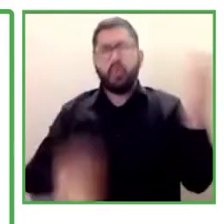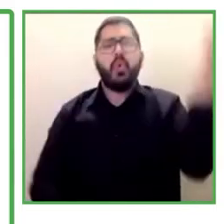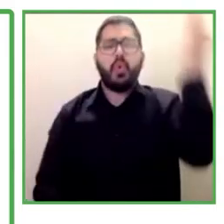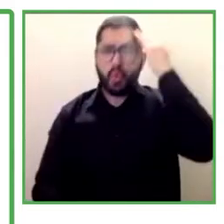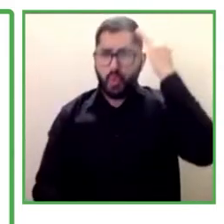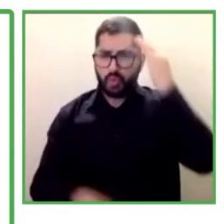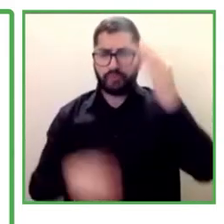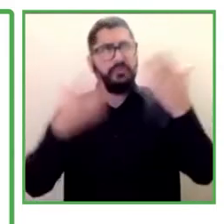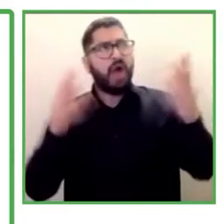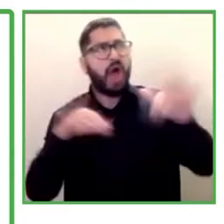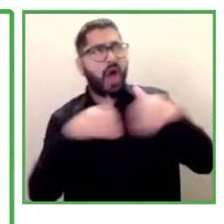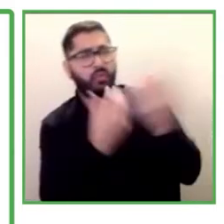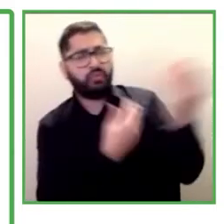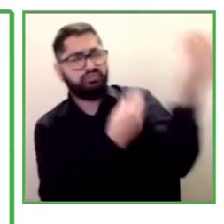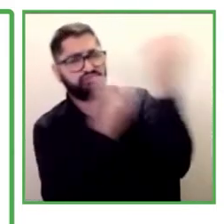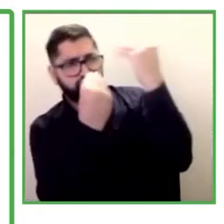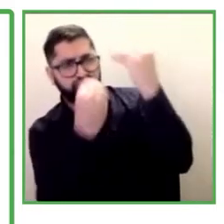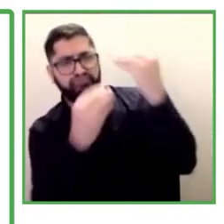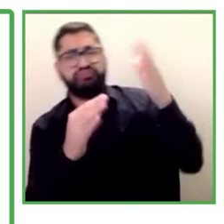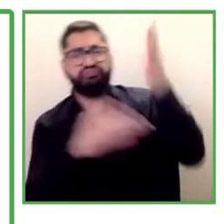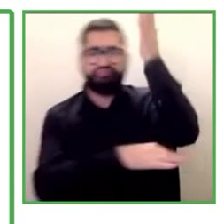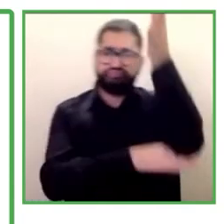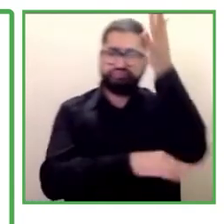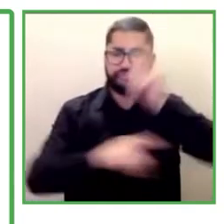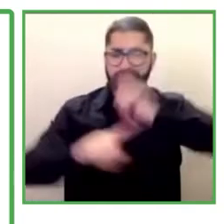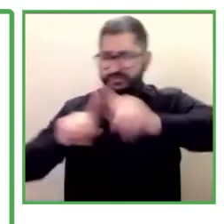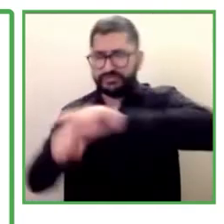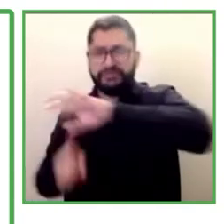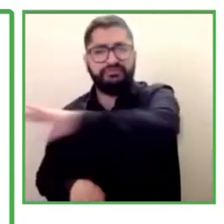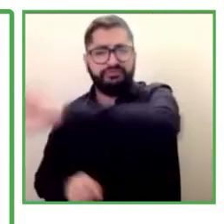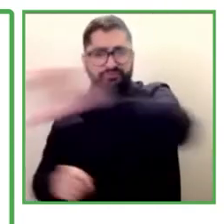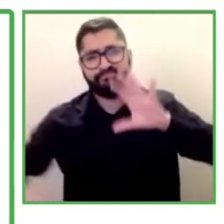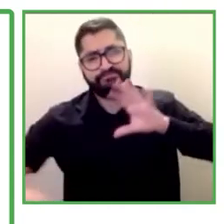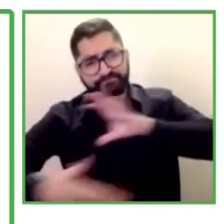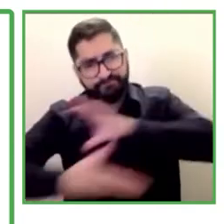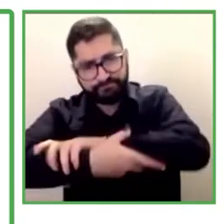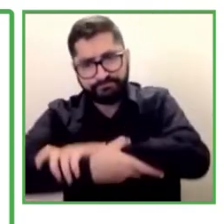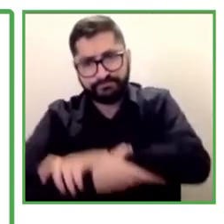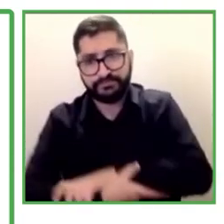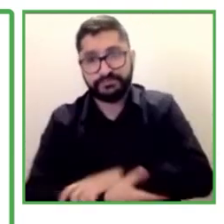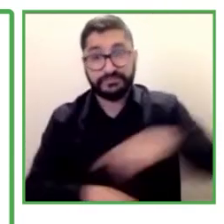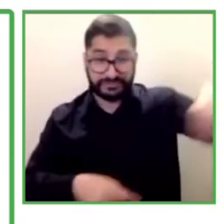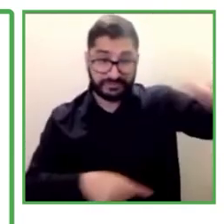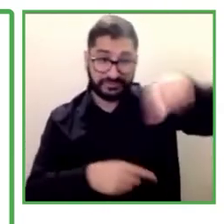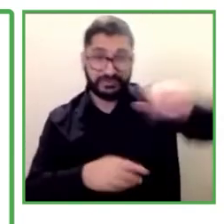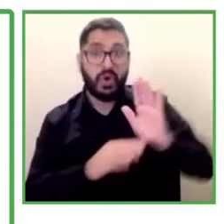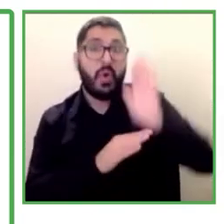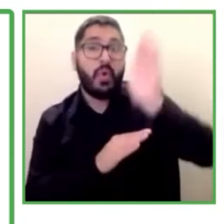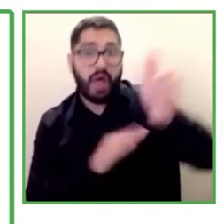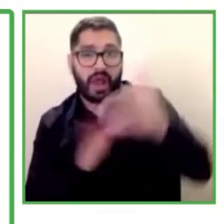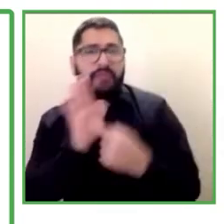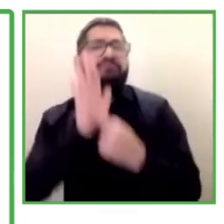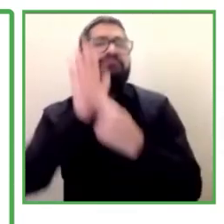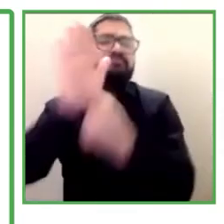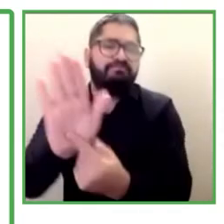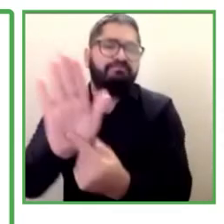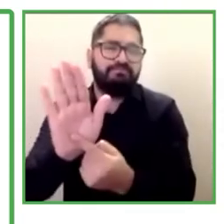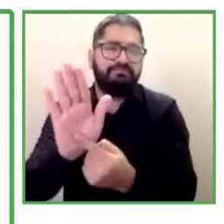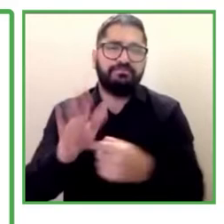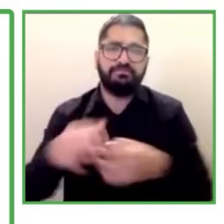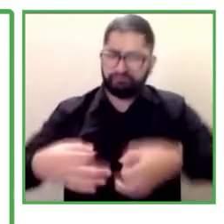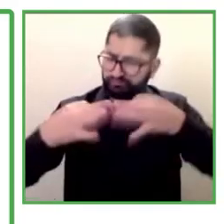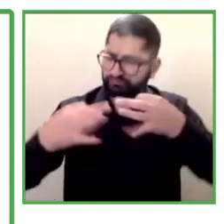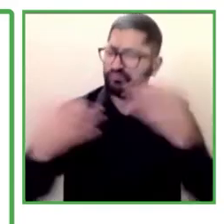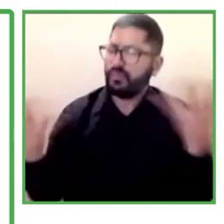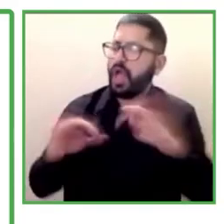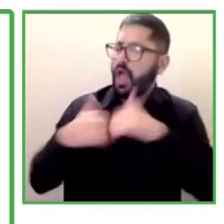estas entidades van a mostrar resultados exponenciales en materia de formación y empleo para las personas con